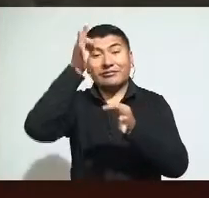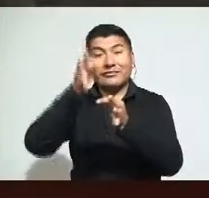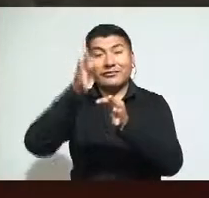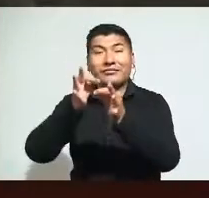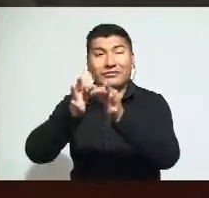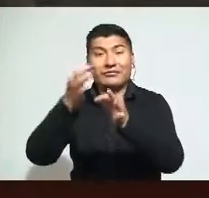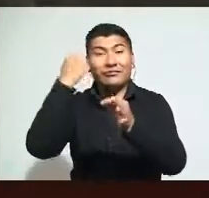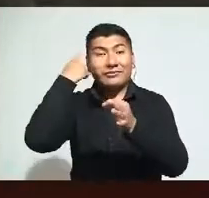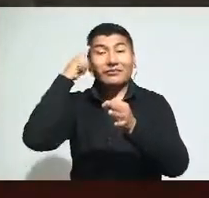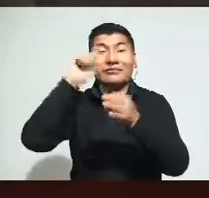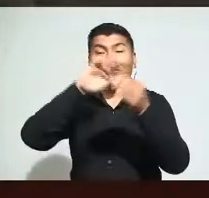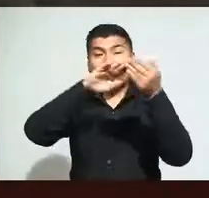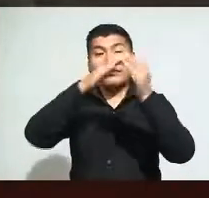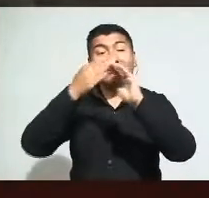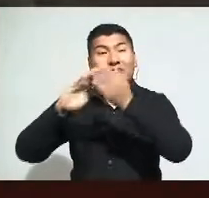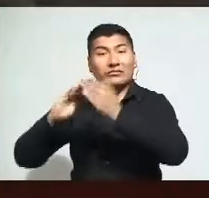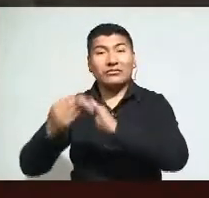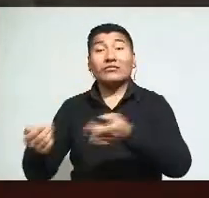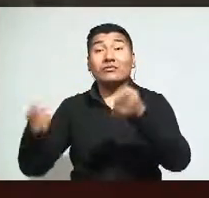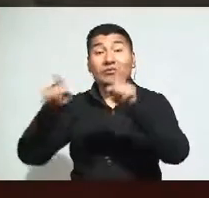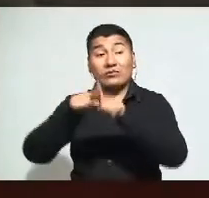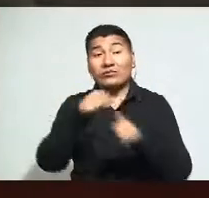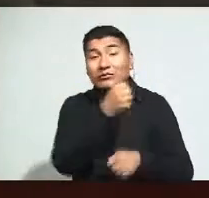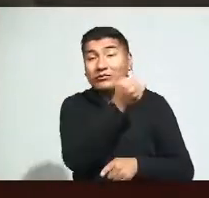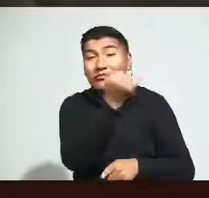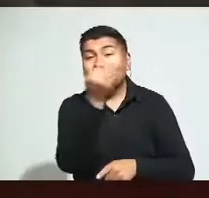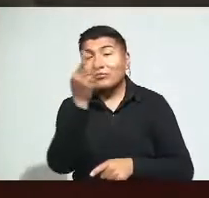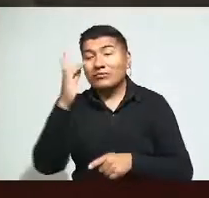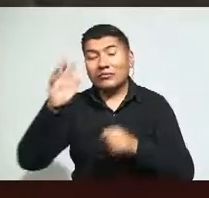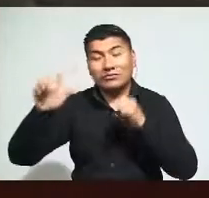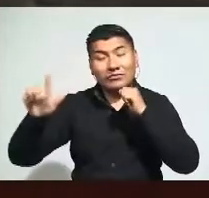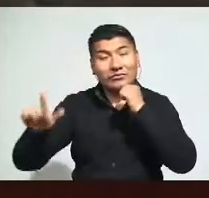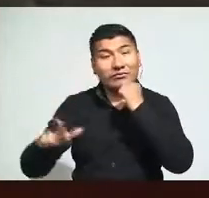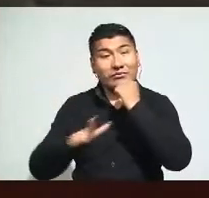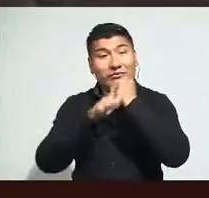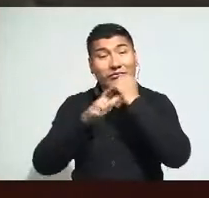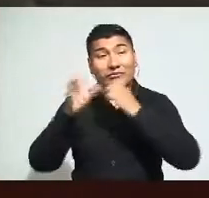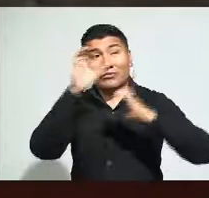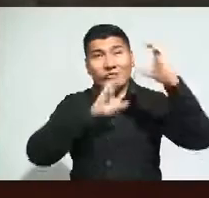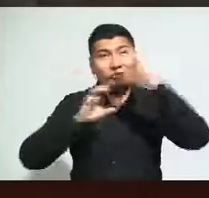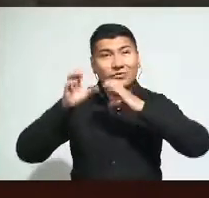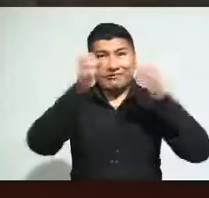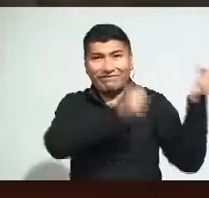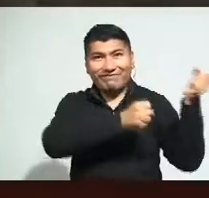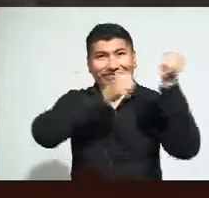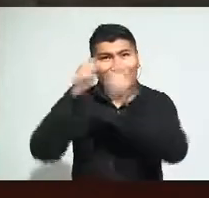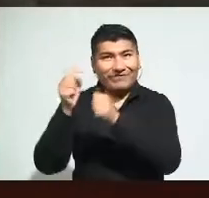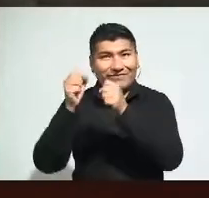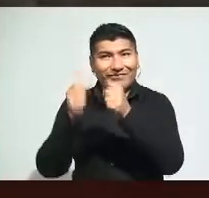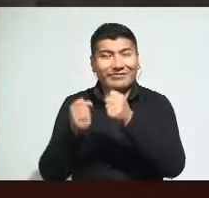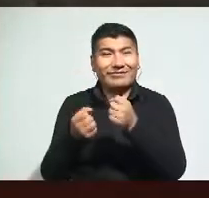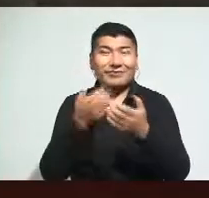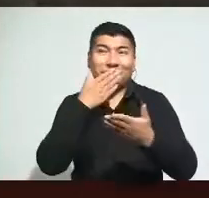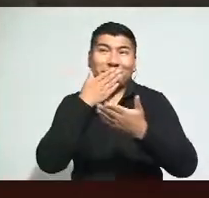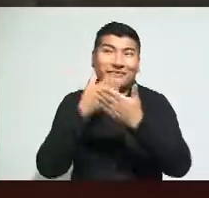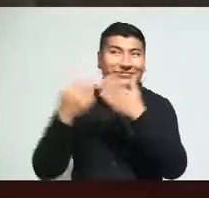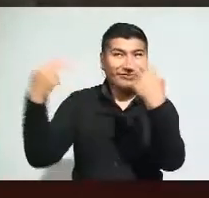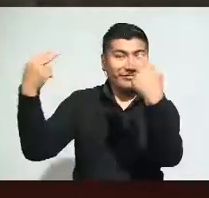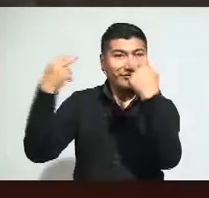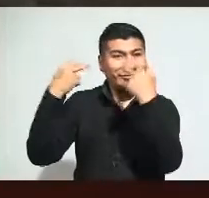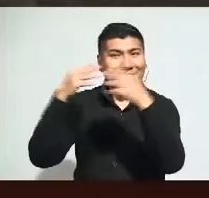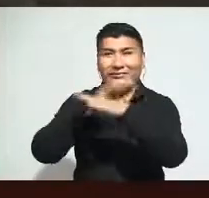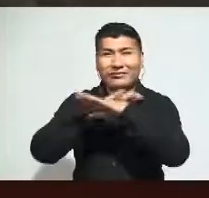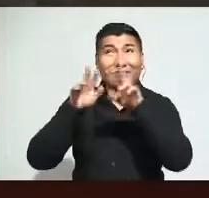pueblo cuando algunos líderes buscan el poder el éxito sin tomar en cuenta